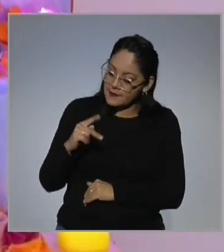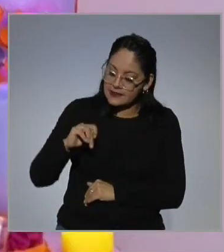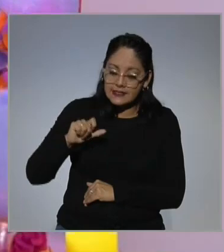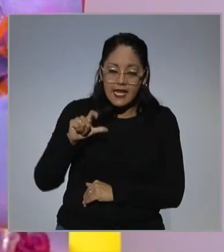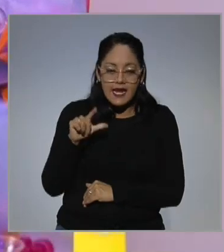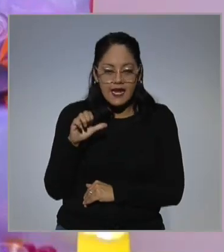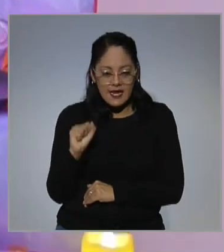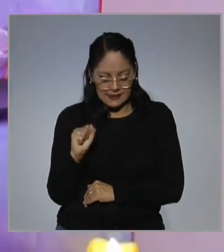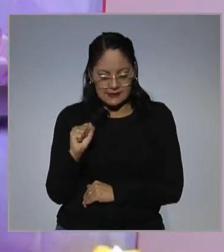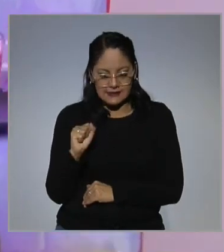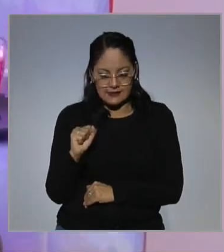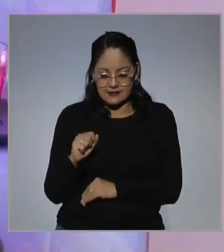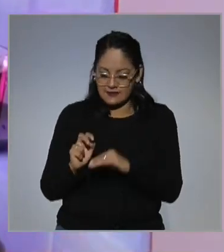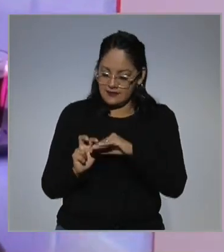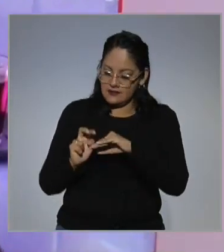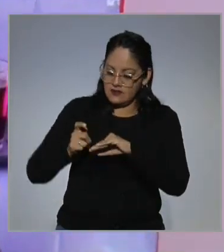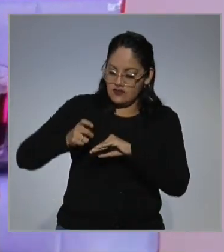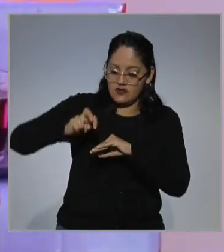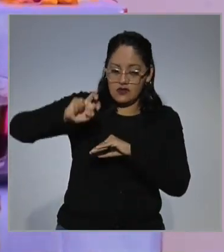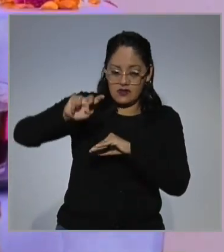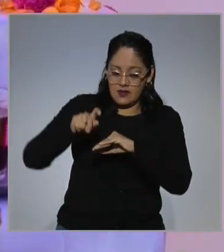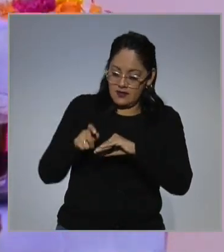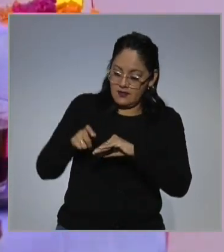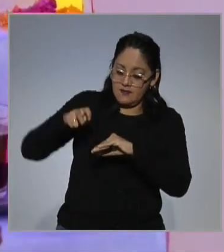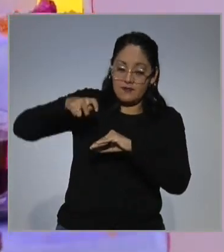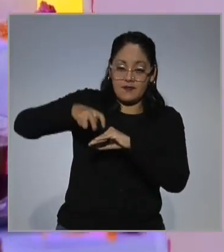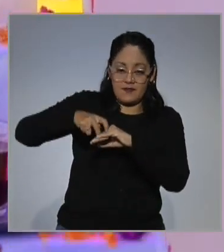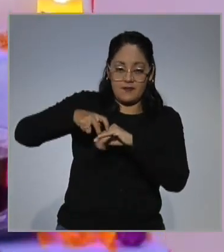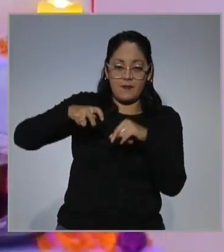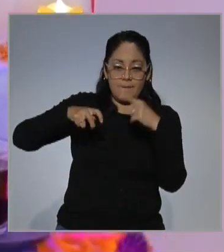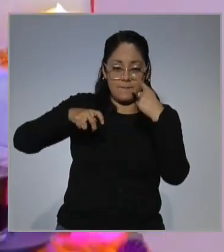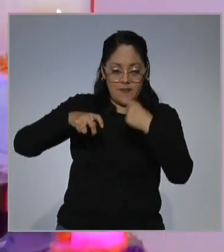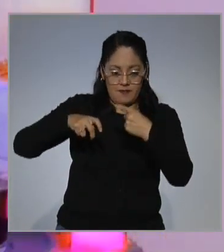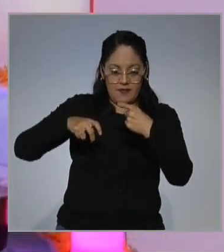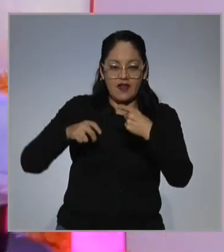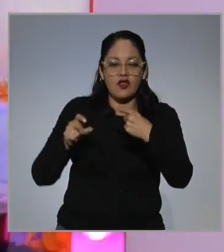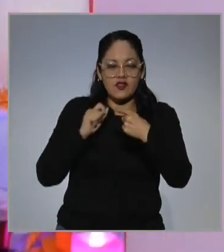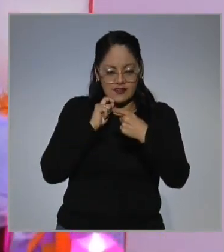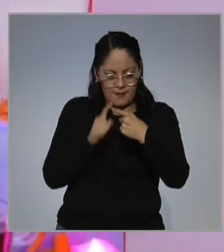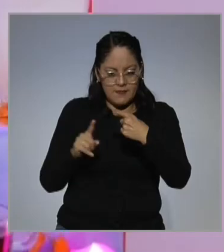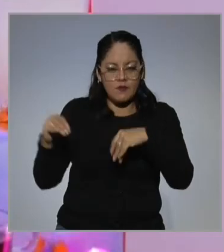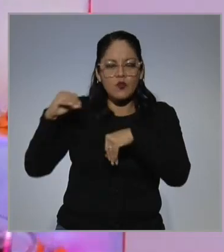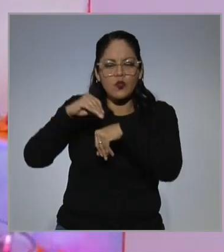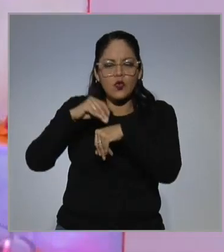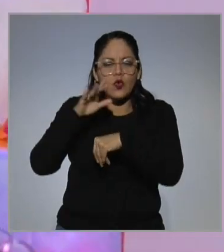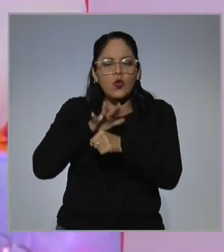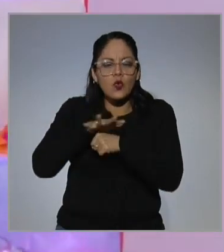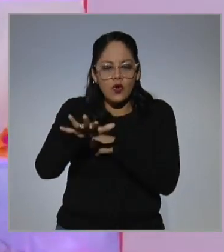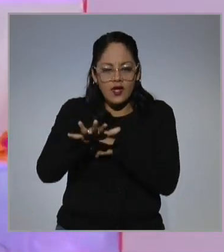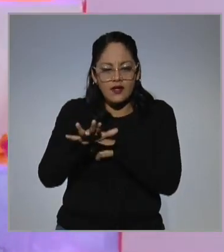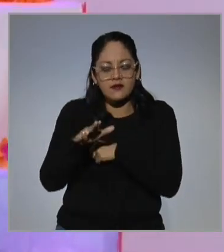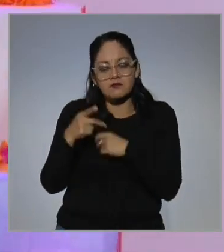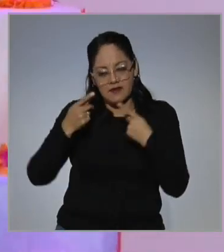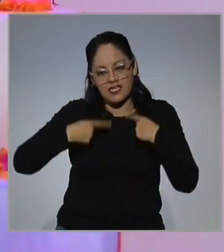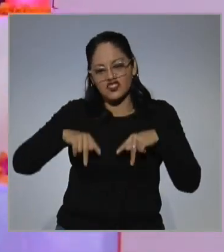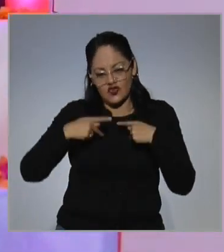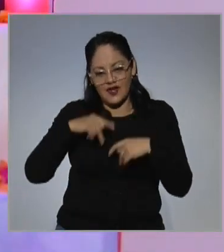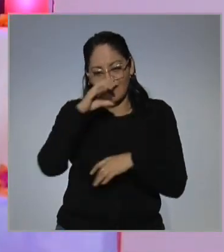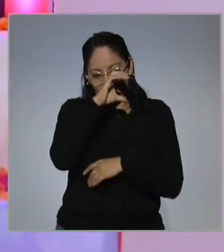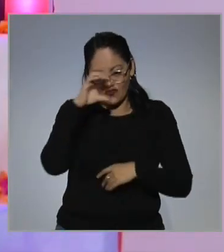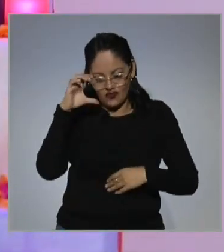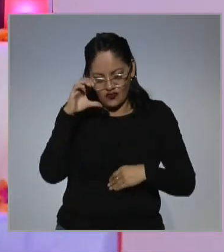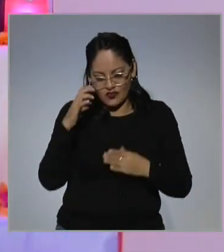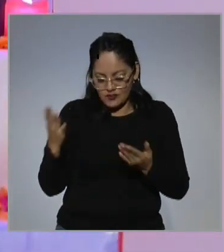los escalones. En el primer escalón también pongo las personas a las que les